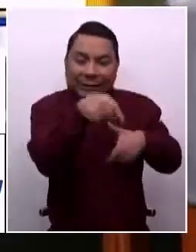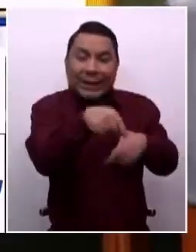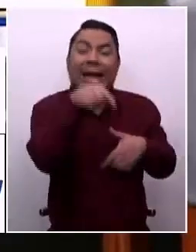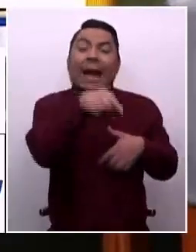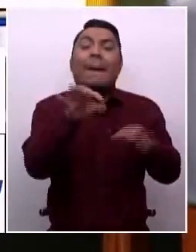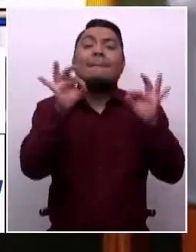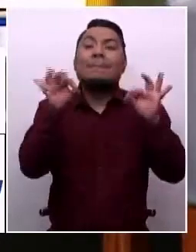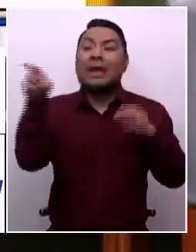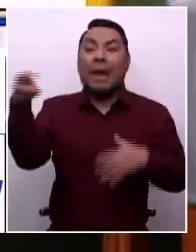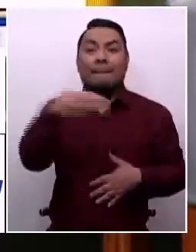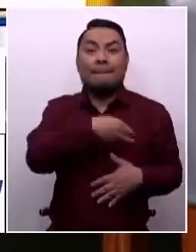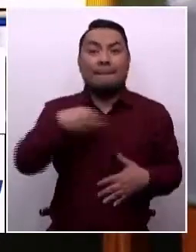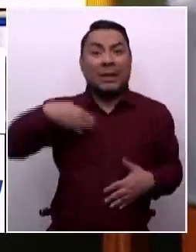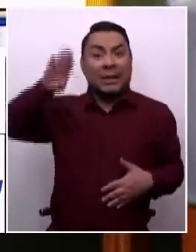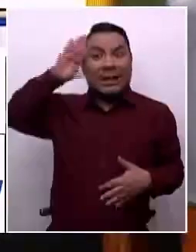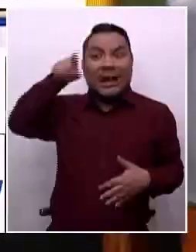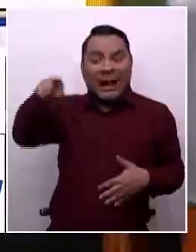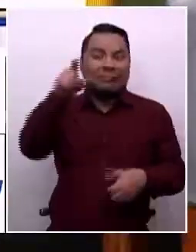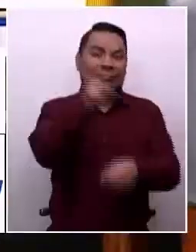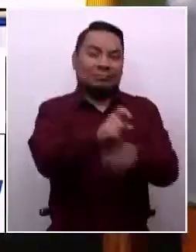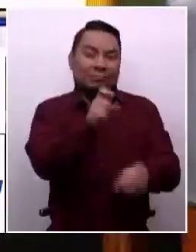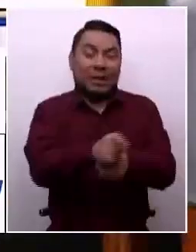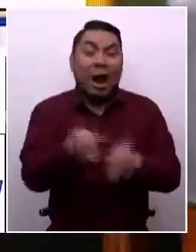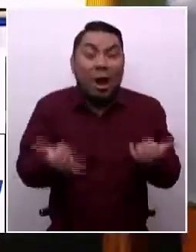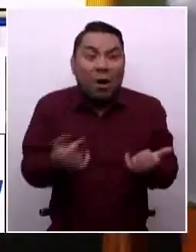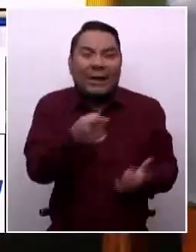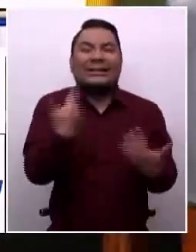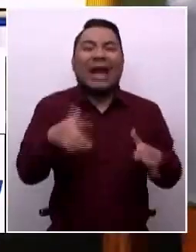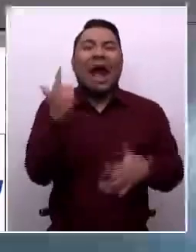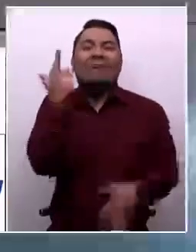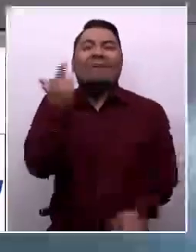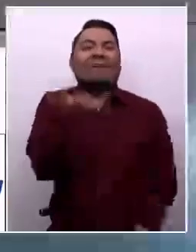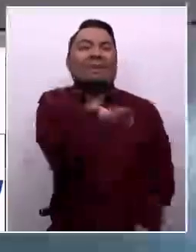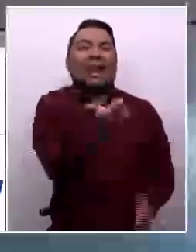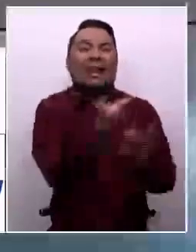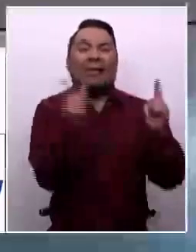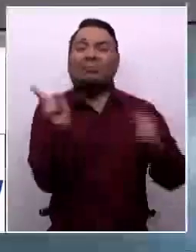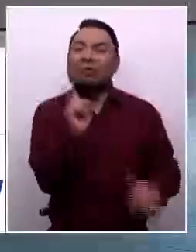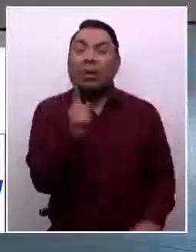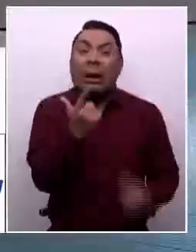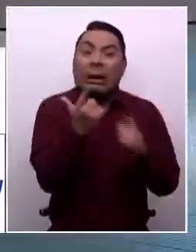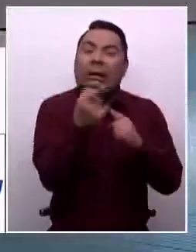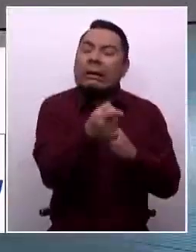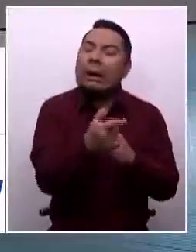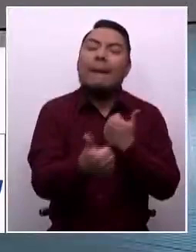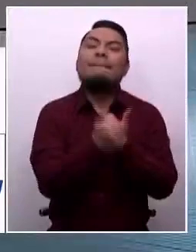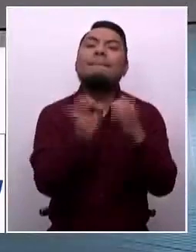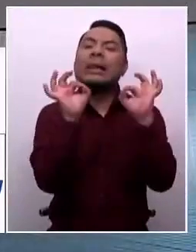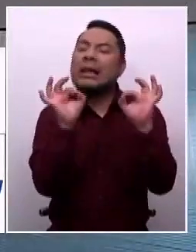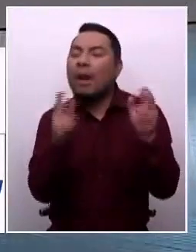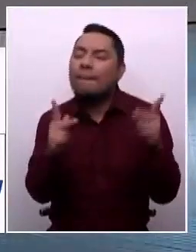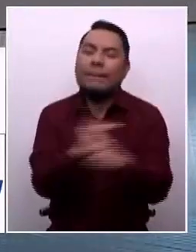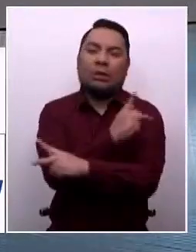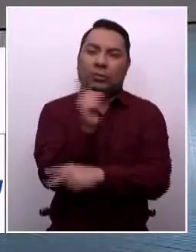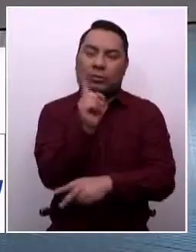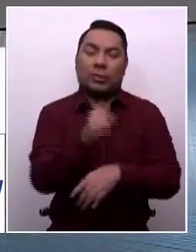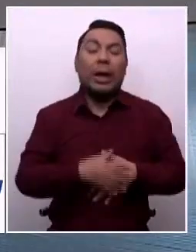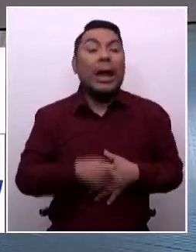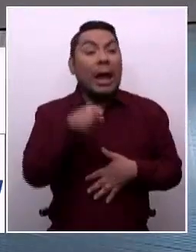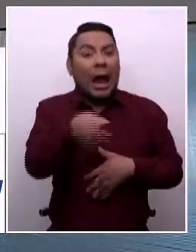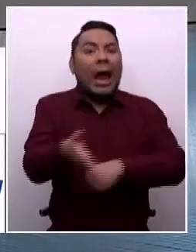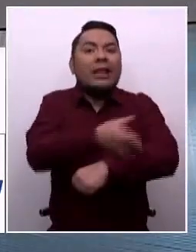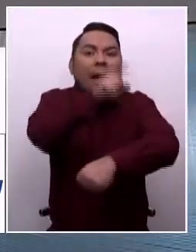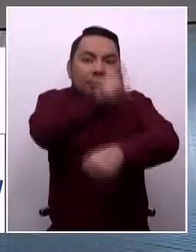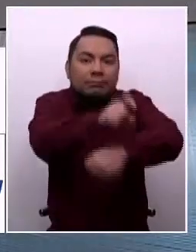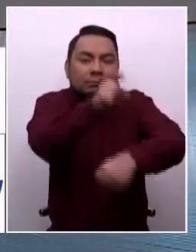misterio y ministerio interior hoy no se le pueden dar armas no letales porque hoy se convierten en letales entonces hemos preparado los pero también